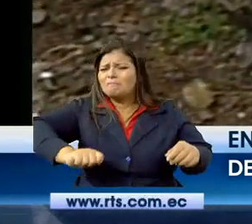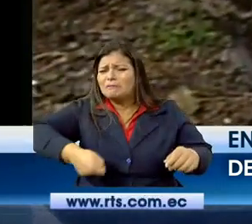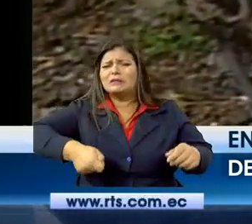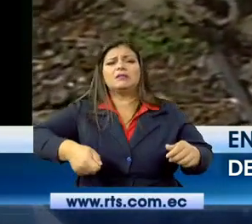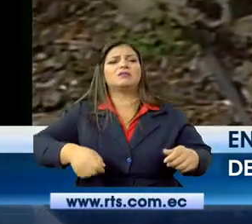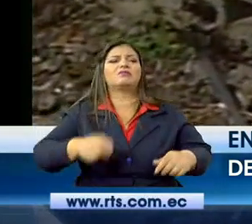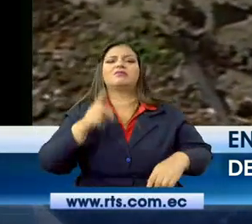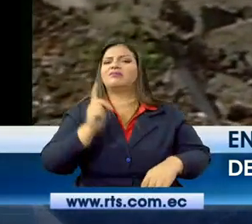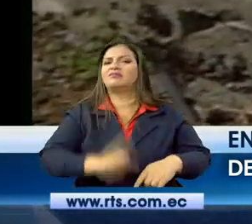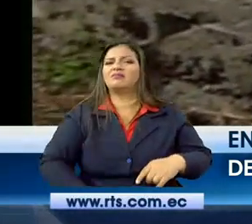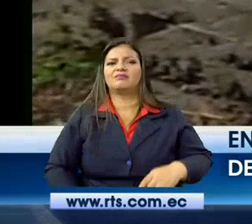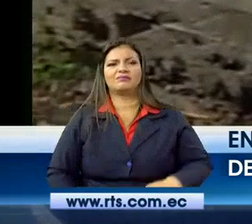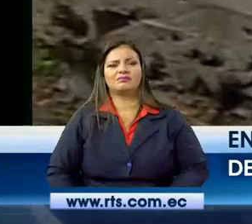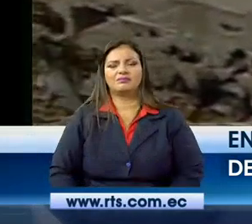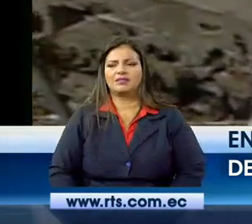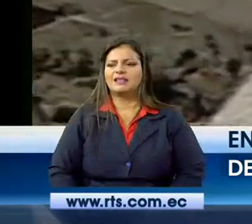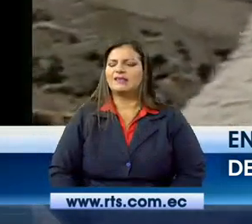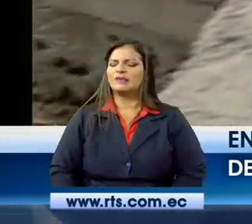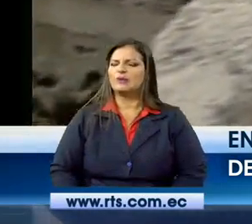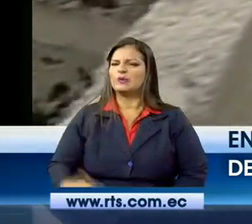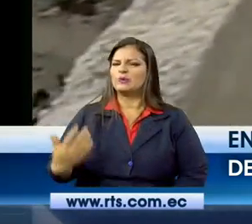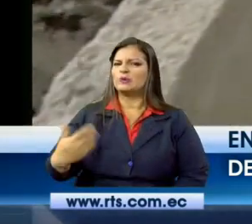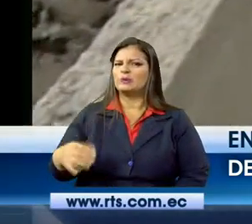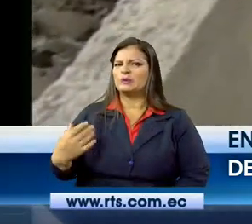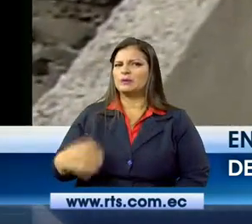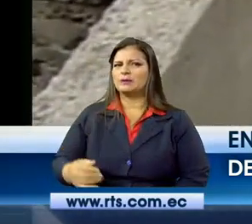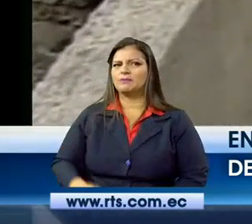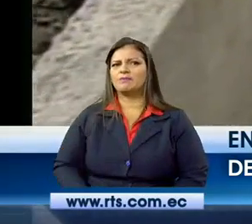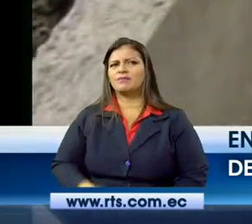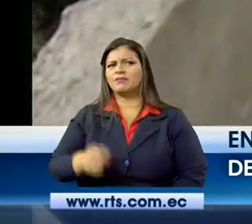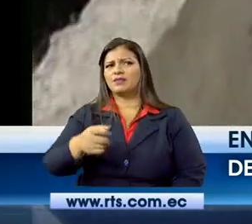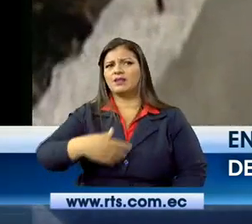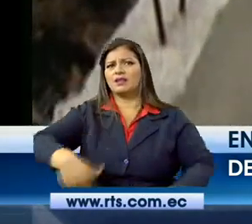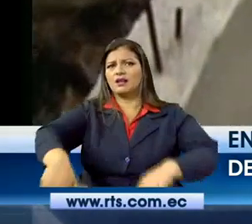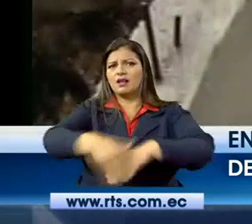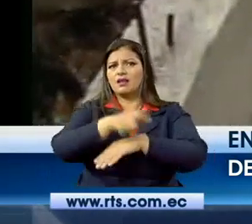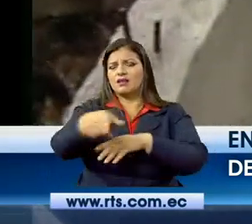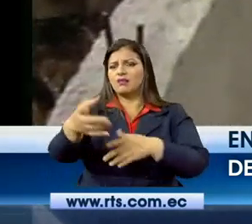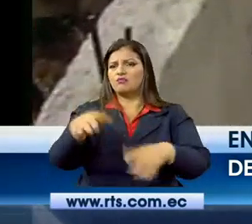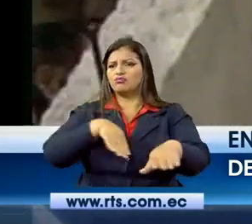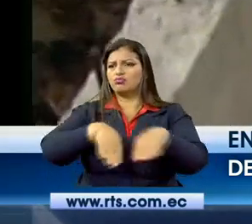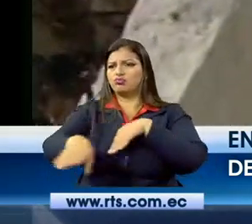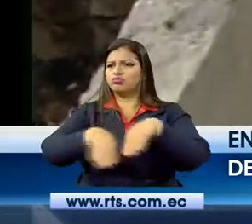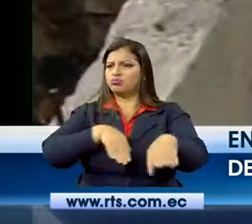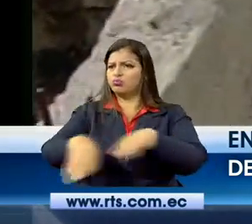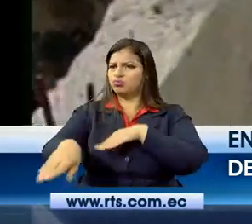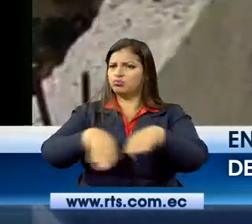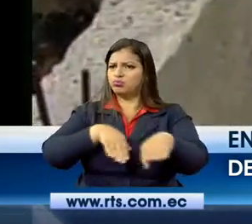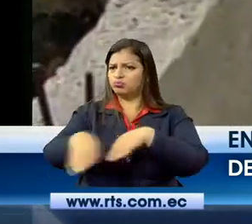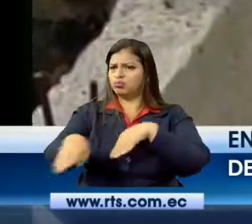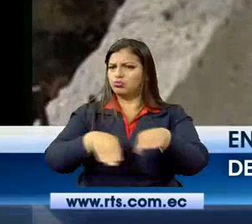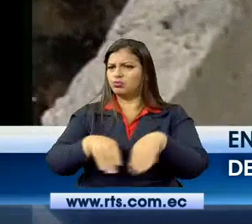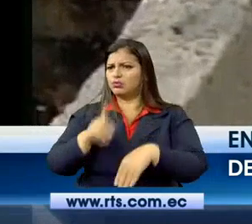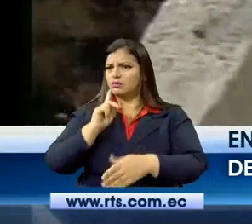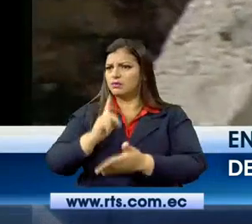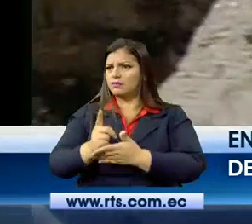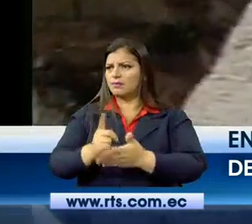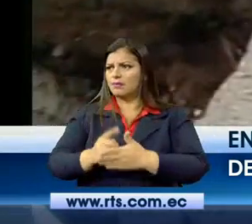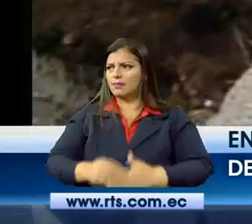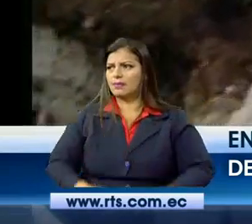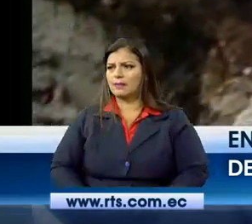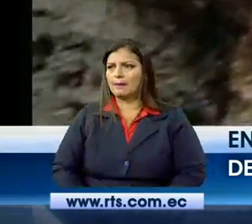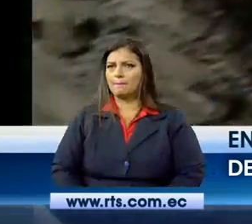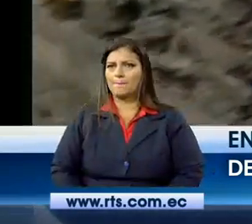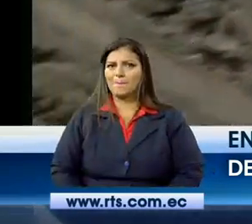Oye, una incertidumbre, incluso estar junto... ¿Esto es una avenida principal esto? Claro, sí, esto es la avenida principal aquí. Yo no sé cómo